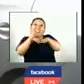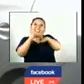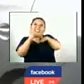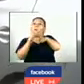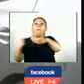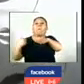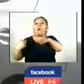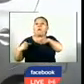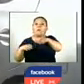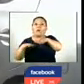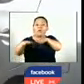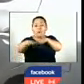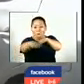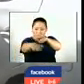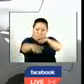fondo.